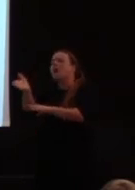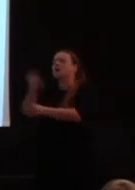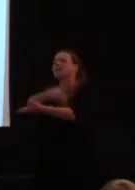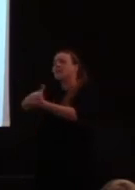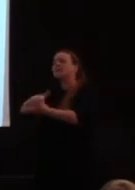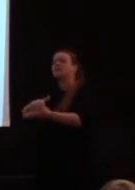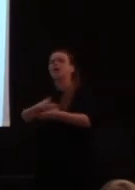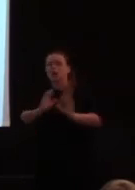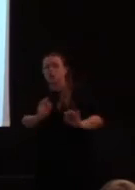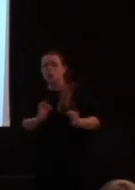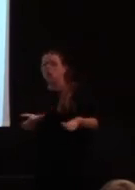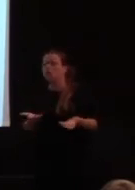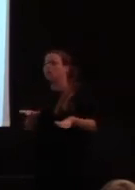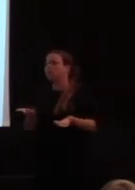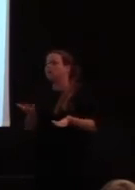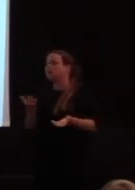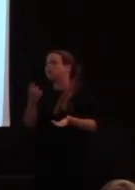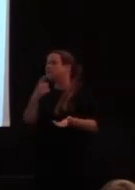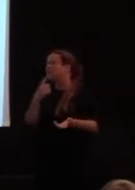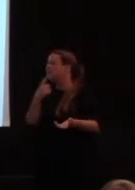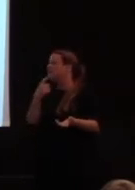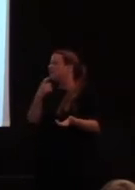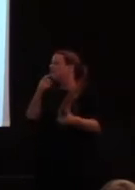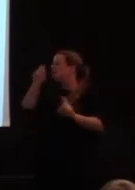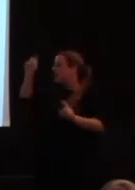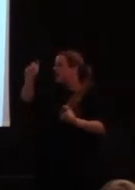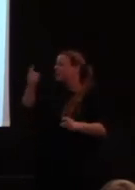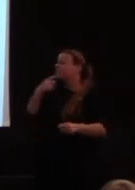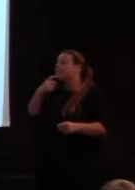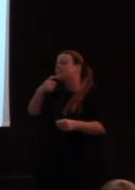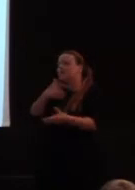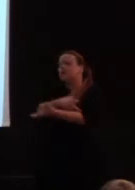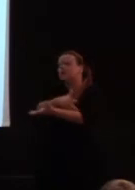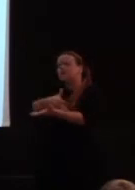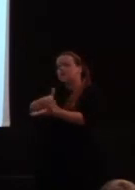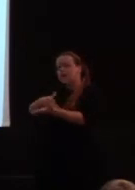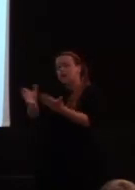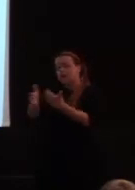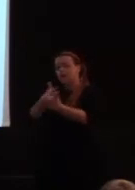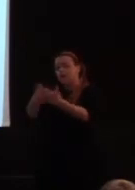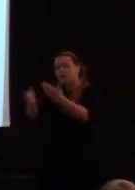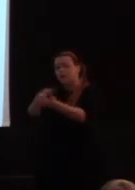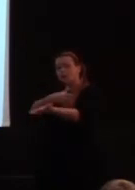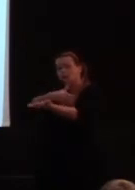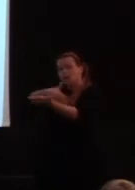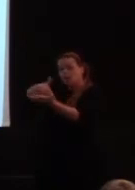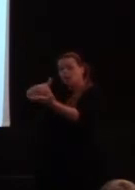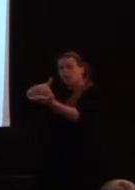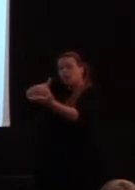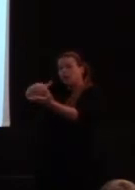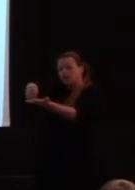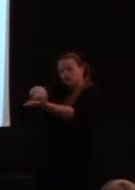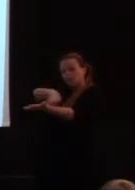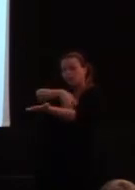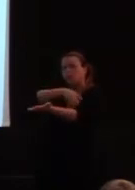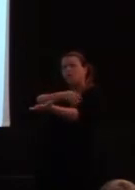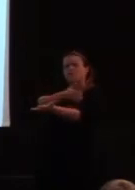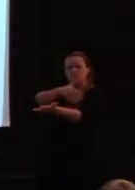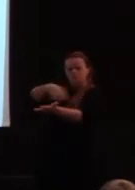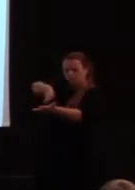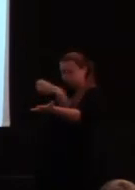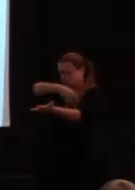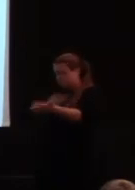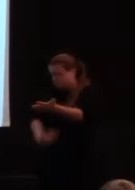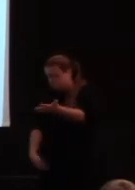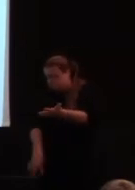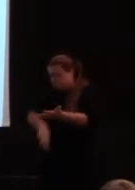le dice, ¿qué? ¿Qué? ¿O dónde va la sangre de la mano? Y la maestra insiste, ¿de la mano? ¿Hacia dónde?